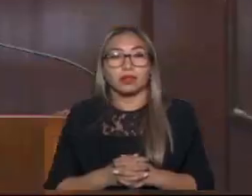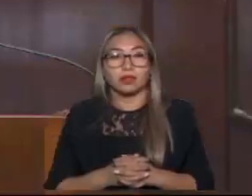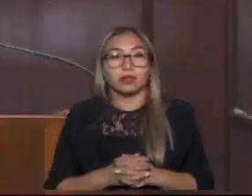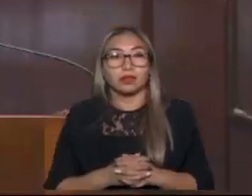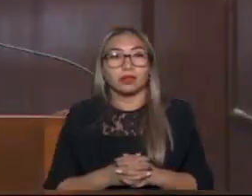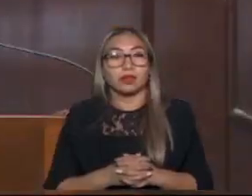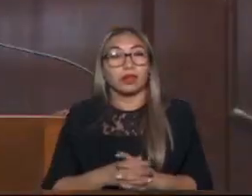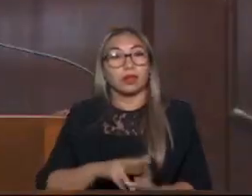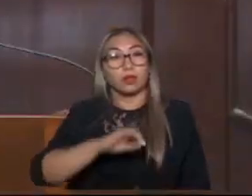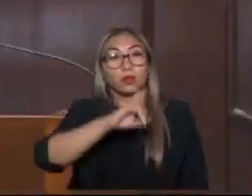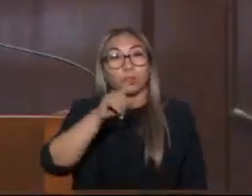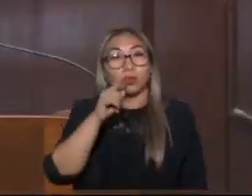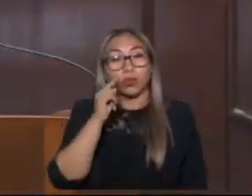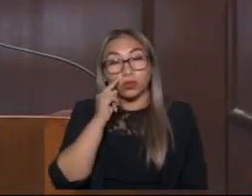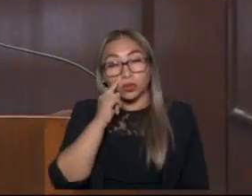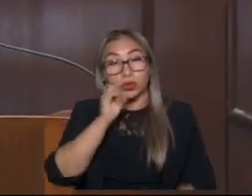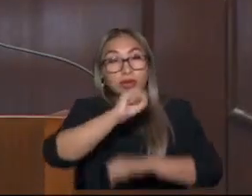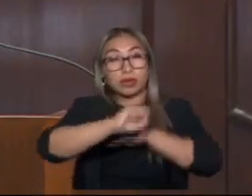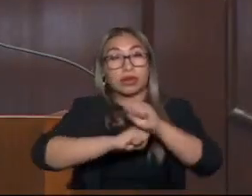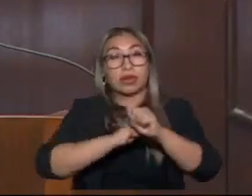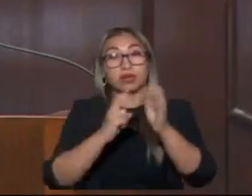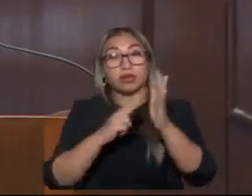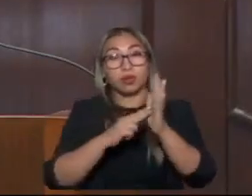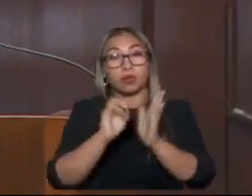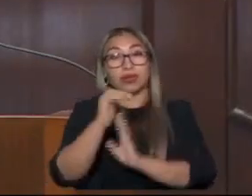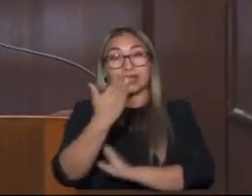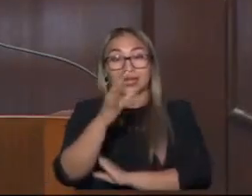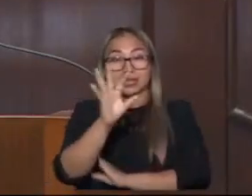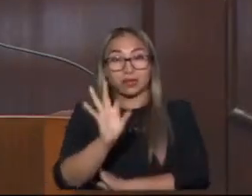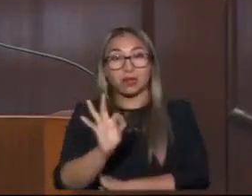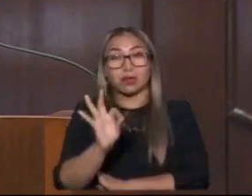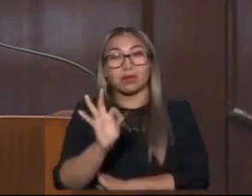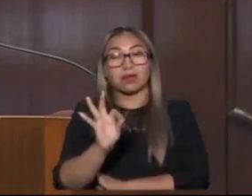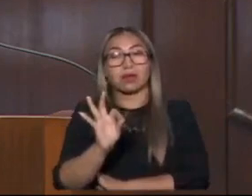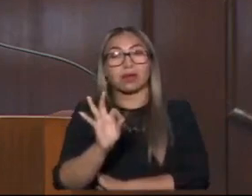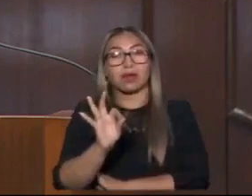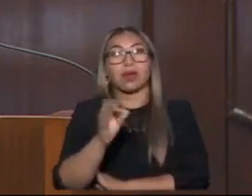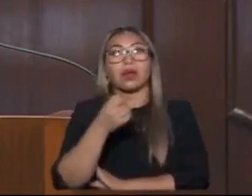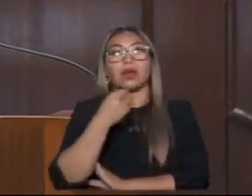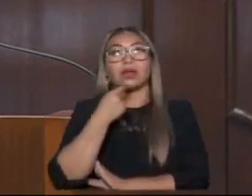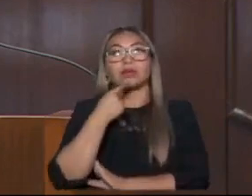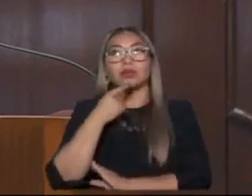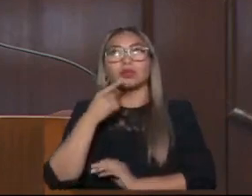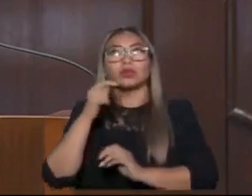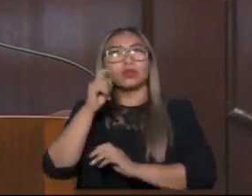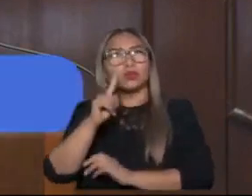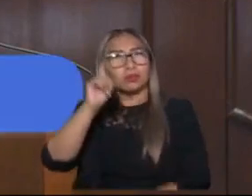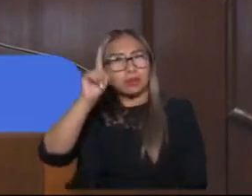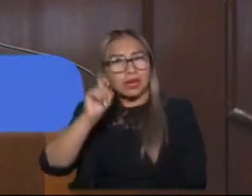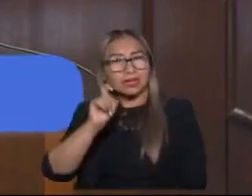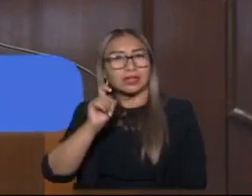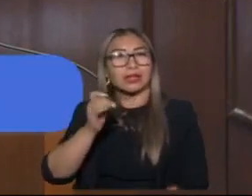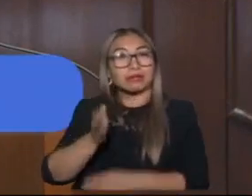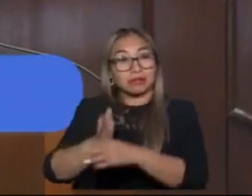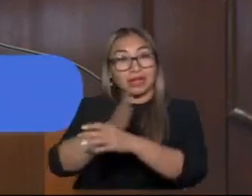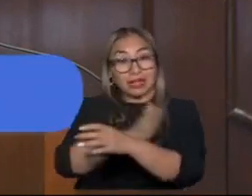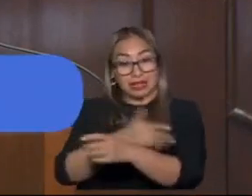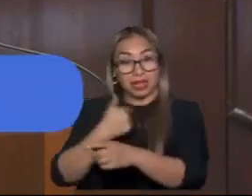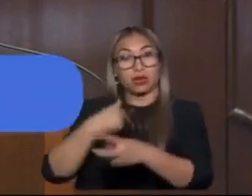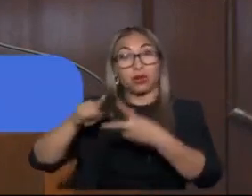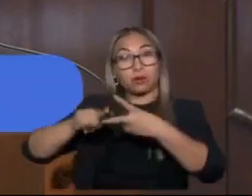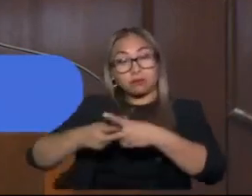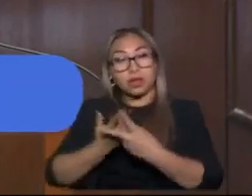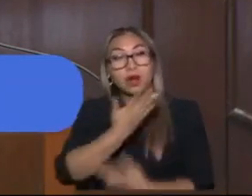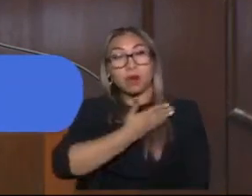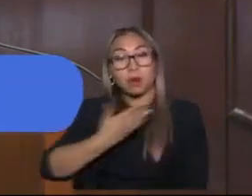en junio del 2019, un mes antes de mi toma de posesión, Panamá había sido